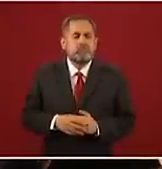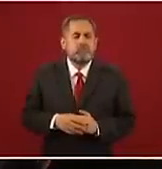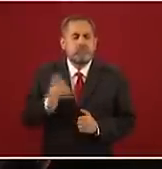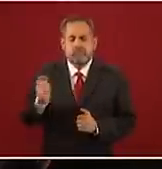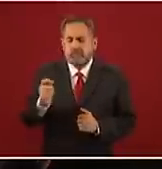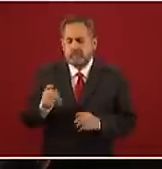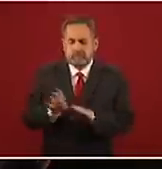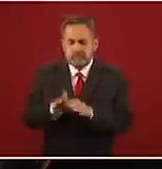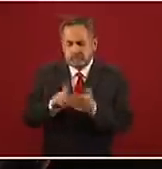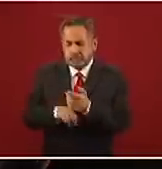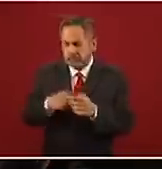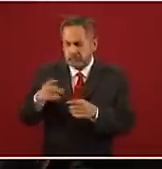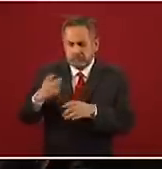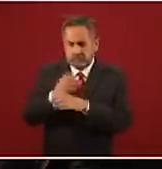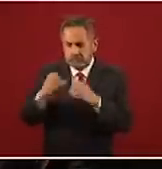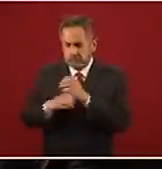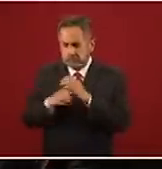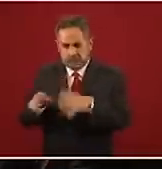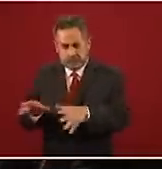sus pocos bienes